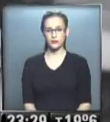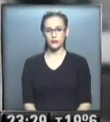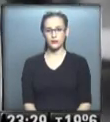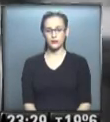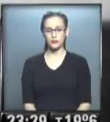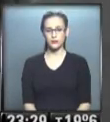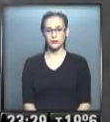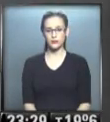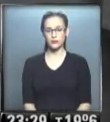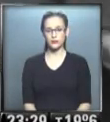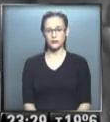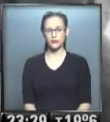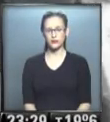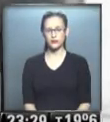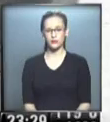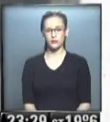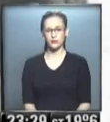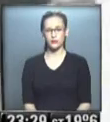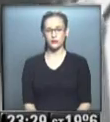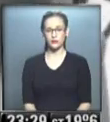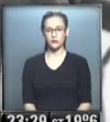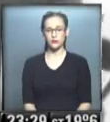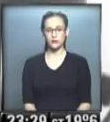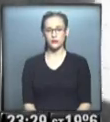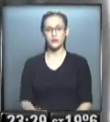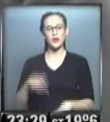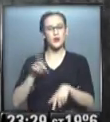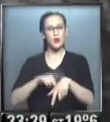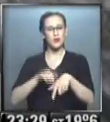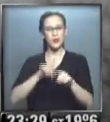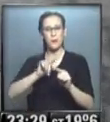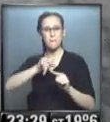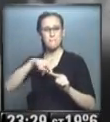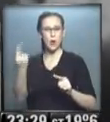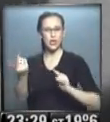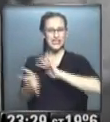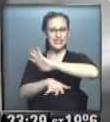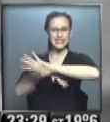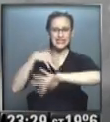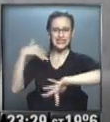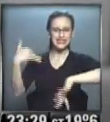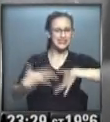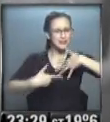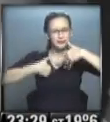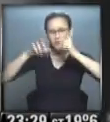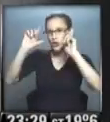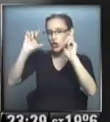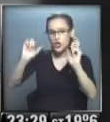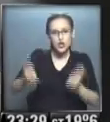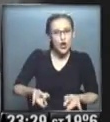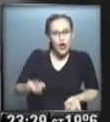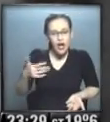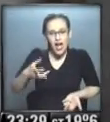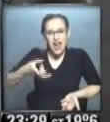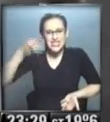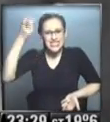Fue un momento, yo diría, primero de estupor político. No podíamos creer. Esto no puede estar pasando en